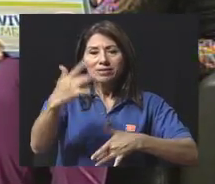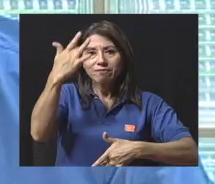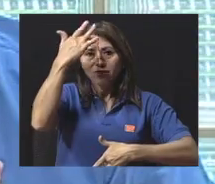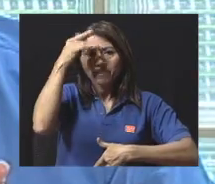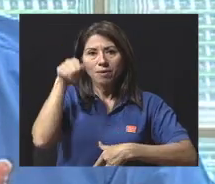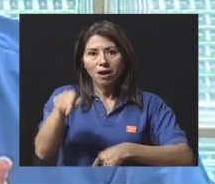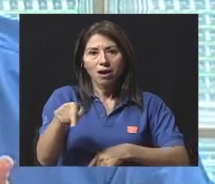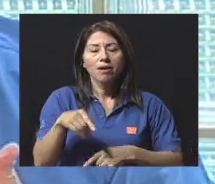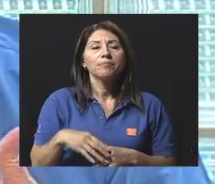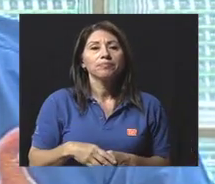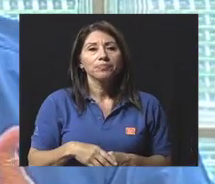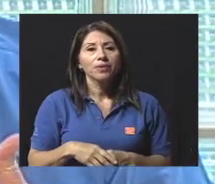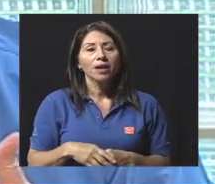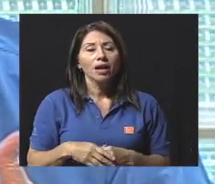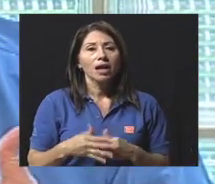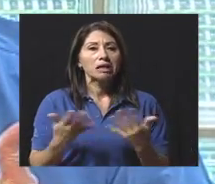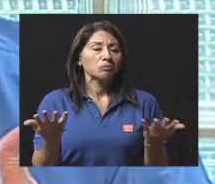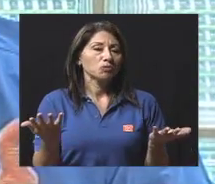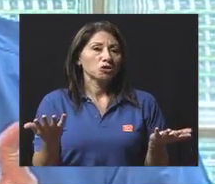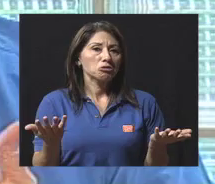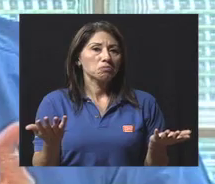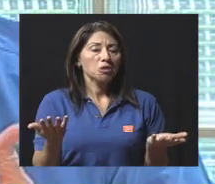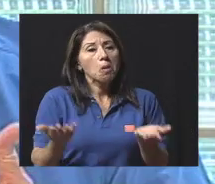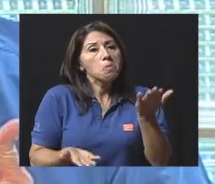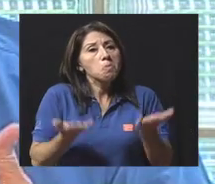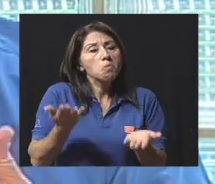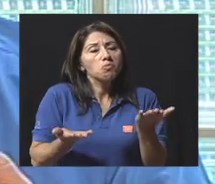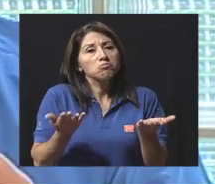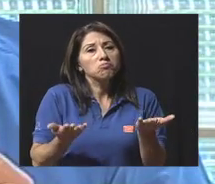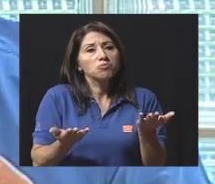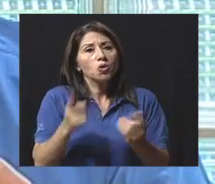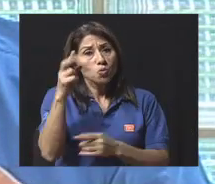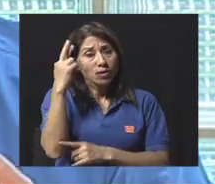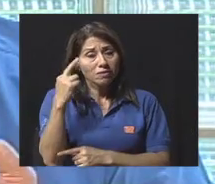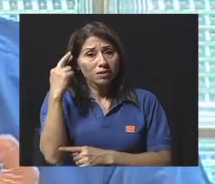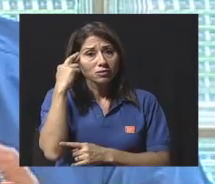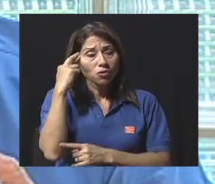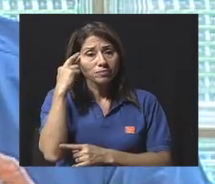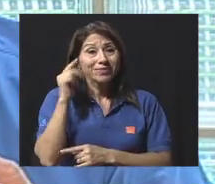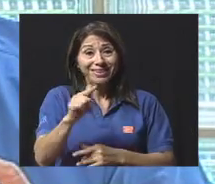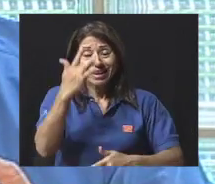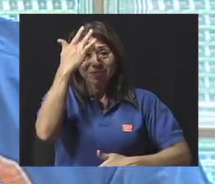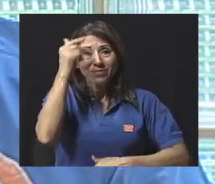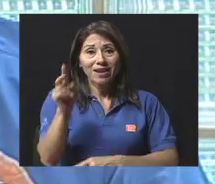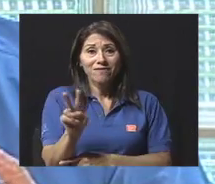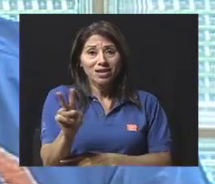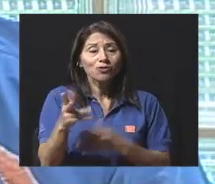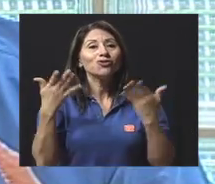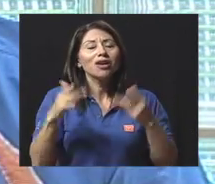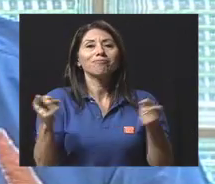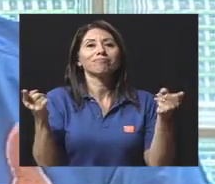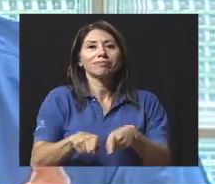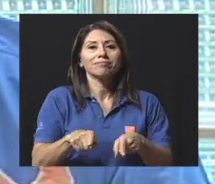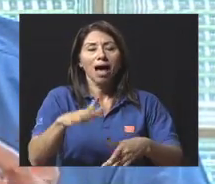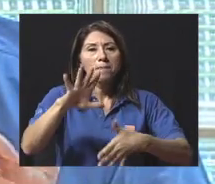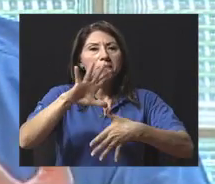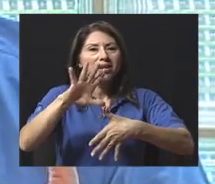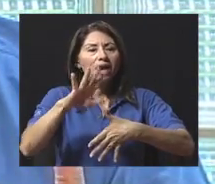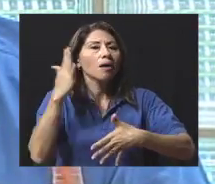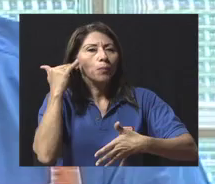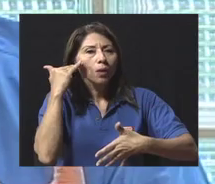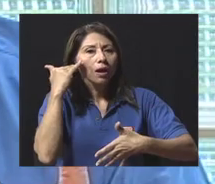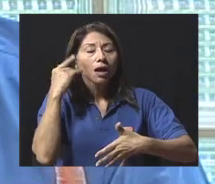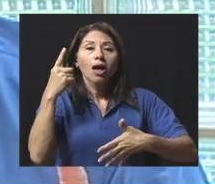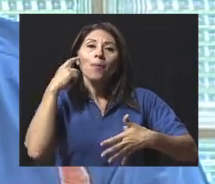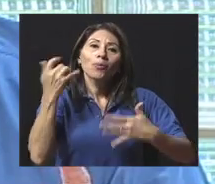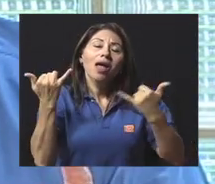virus entonces posiblemente una de las razones por las cuales el virus eh se presenta en América es por el hecho de que en